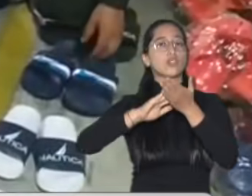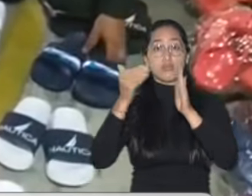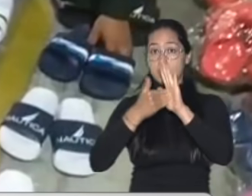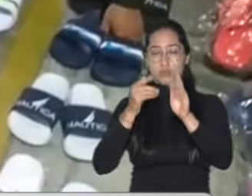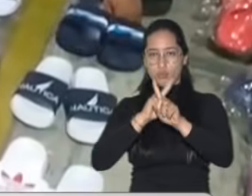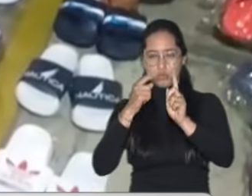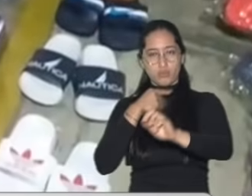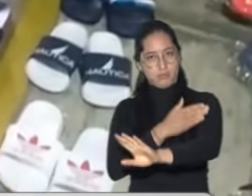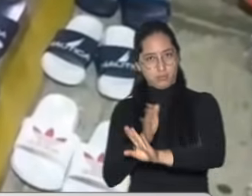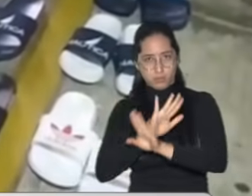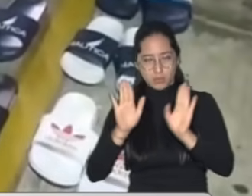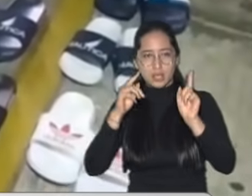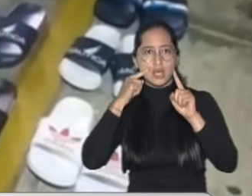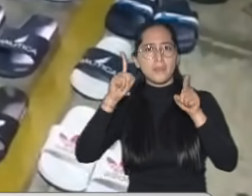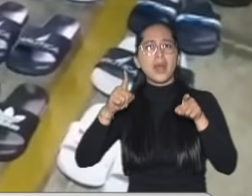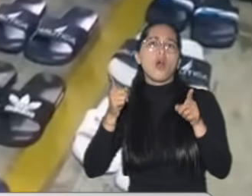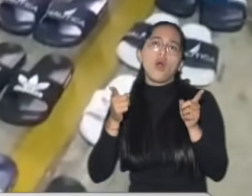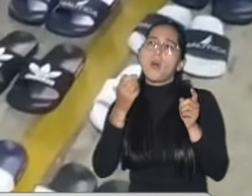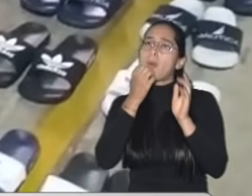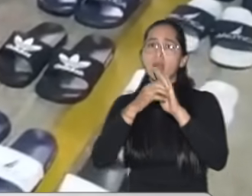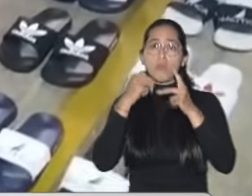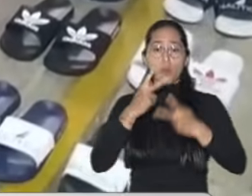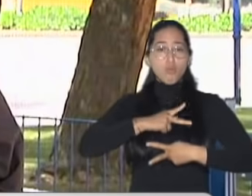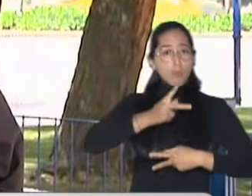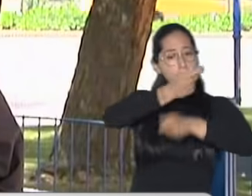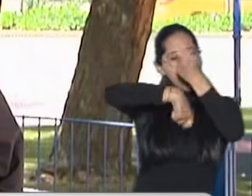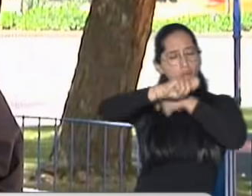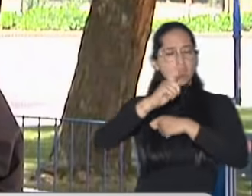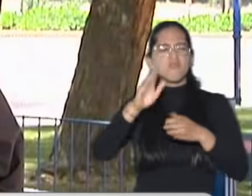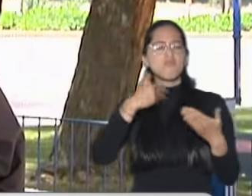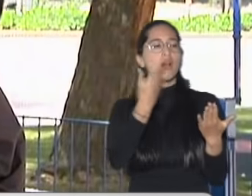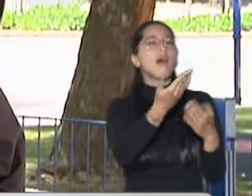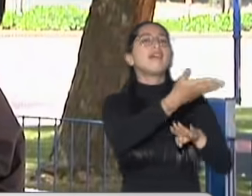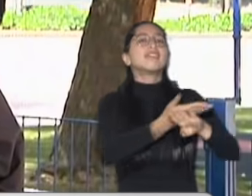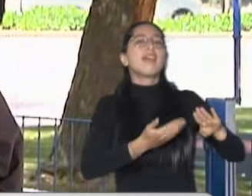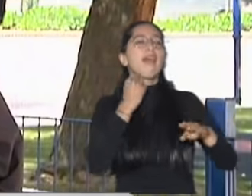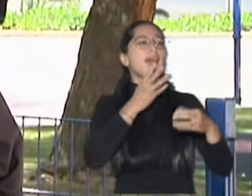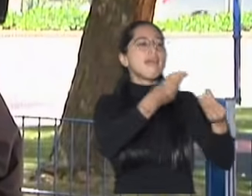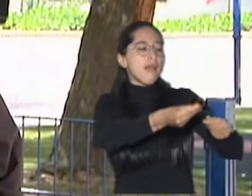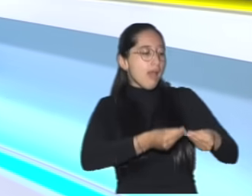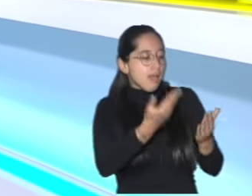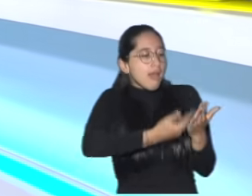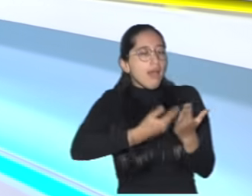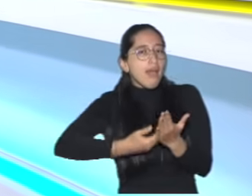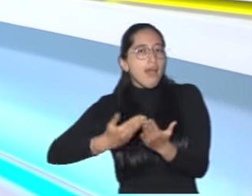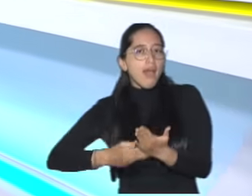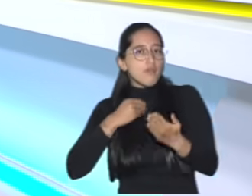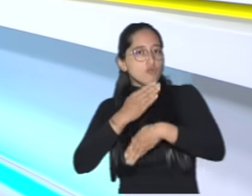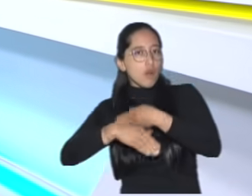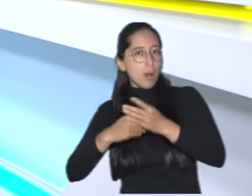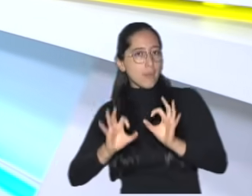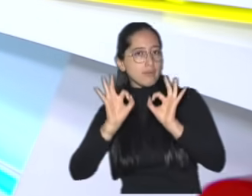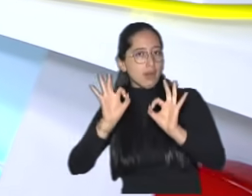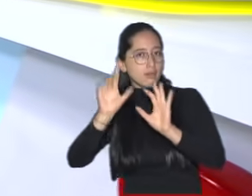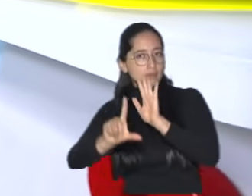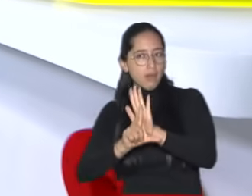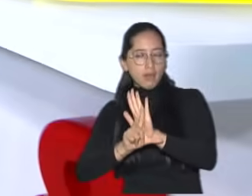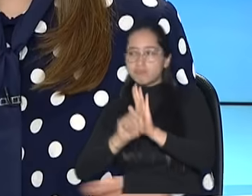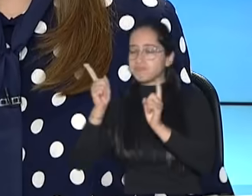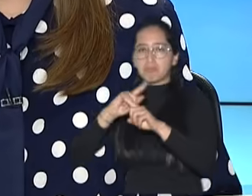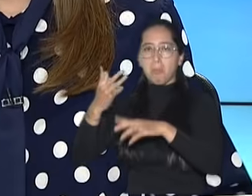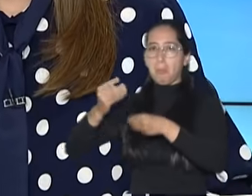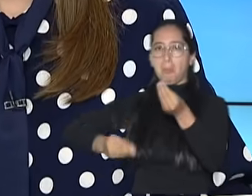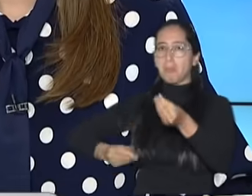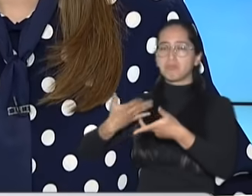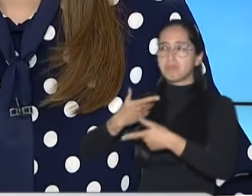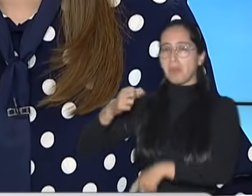la importación de esta mercancía. Más adelante, Luisa, tendremos desarrollo de estas noticias desde Barranquilla. Así es, Jorge,